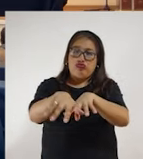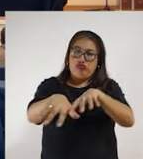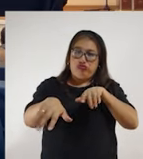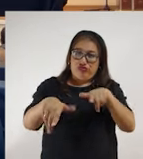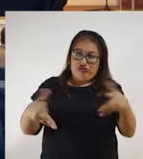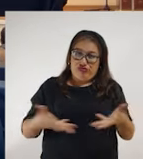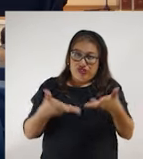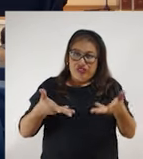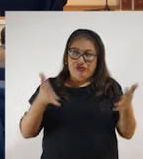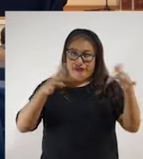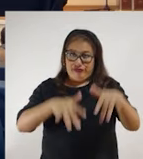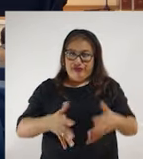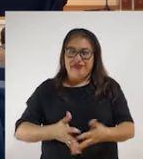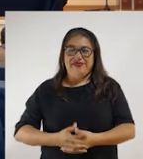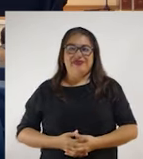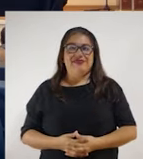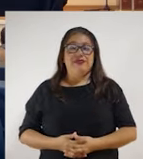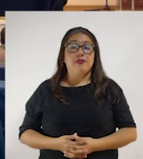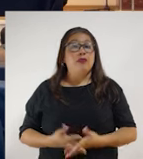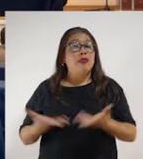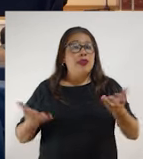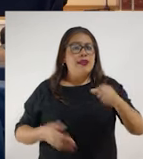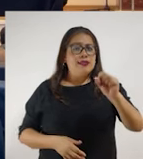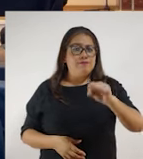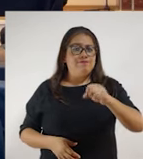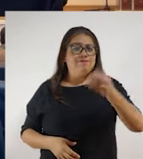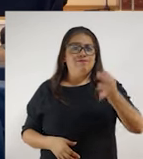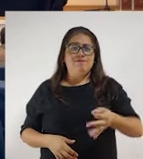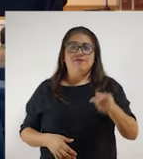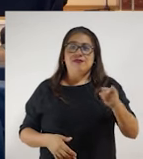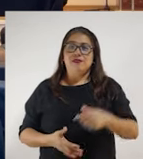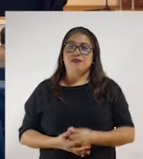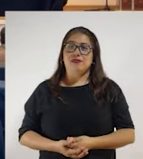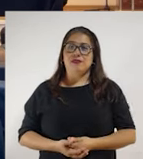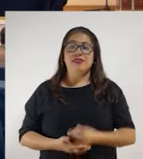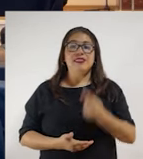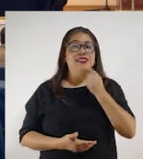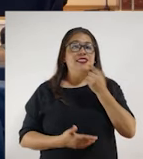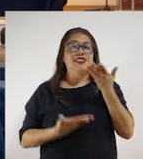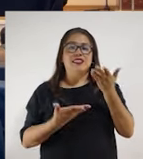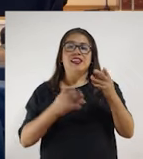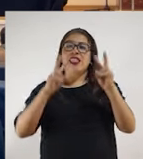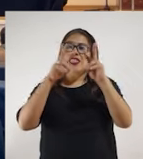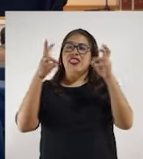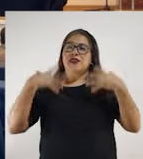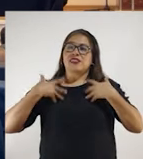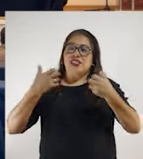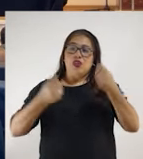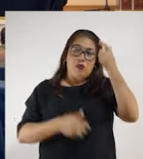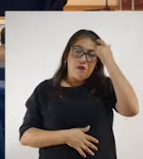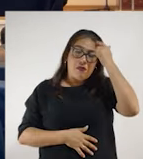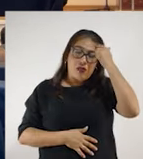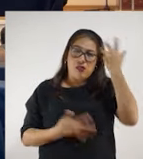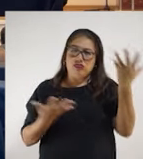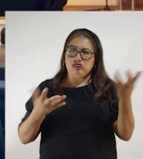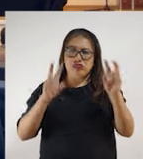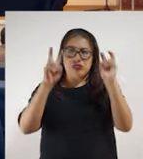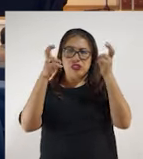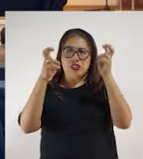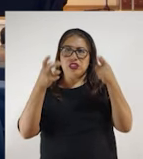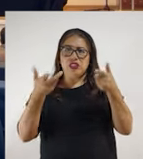este momento nos acompaña. Como bien lo ha dicho nuestra médico psiquiatra, ¿no? El tema de la salud mental es un